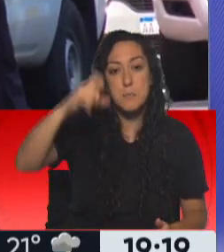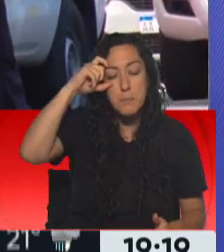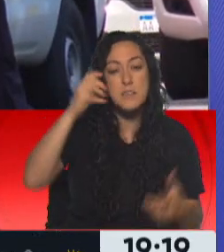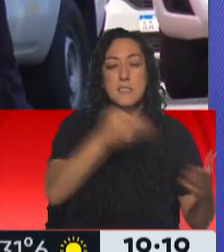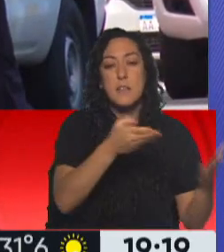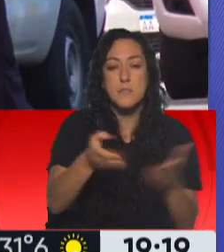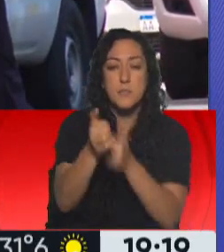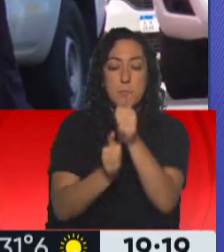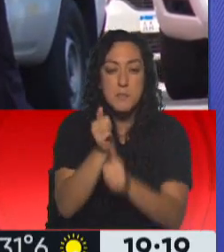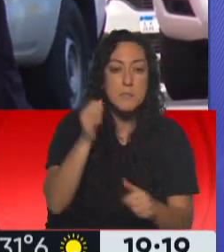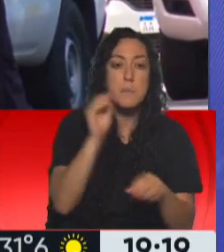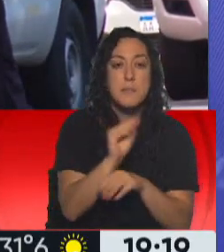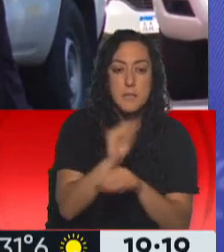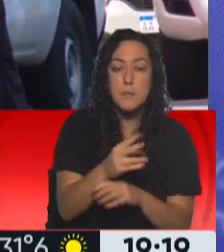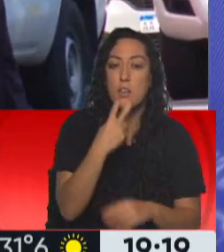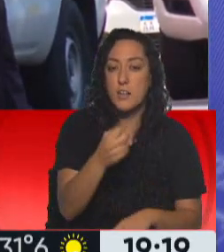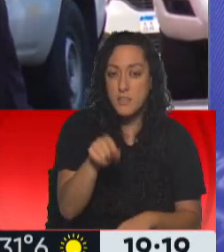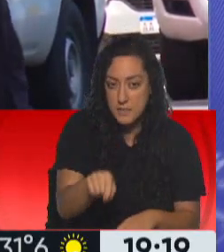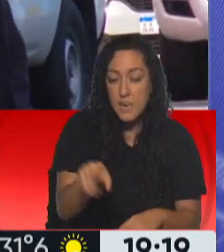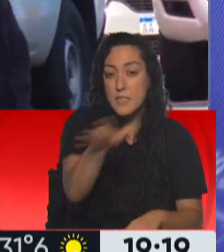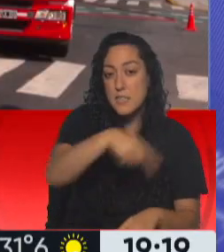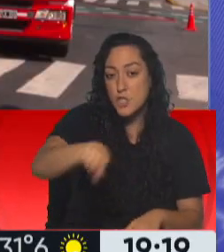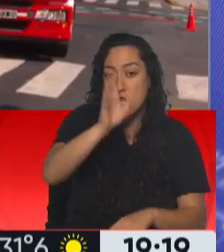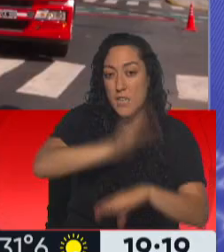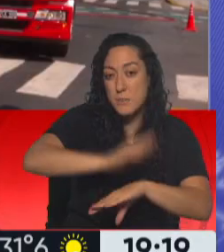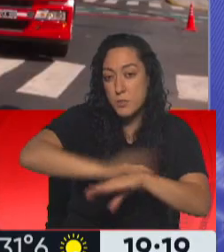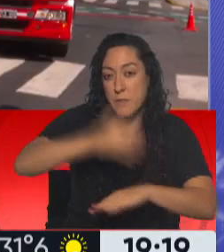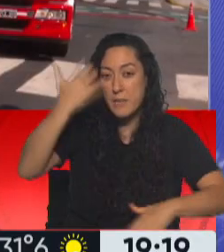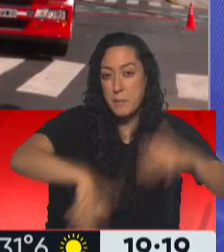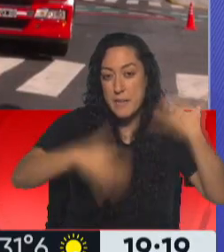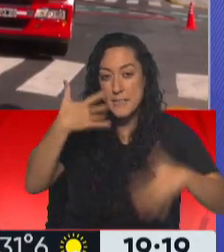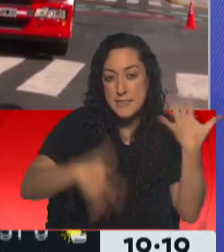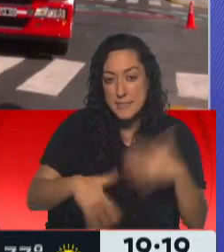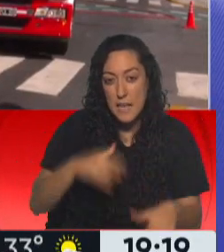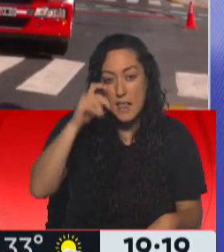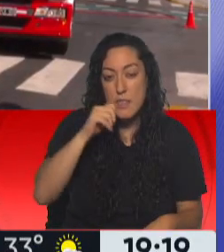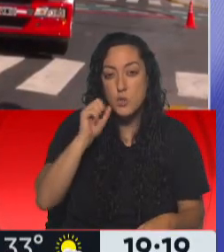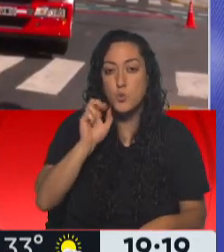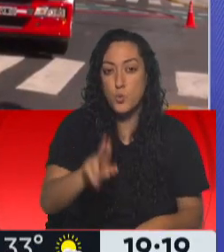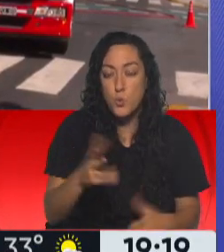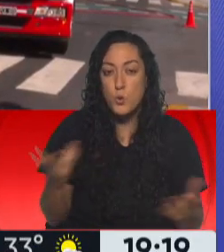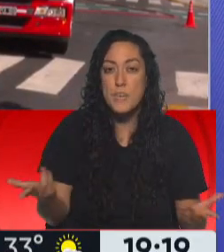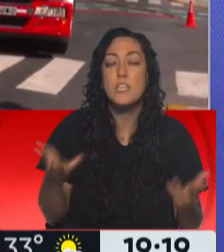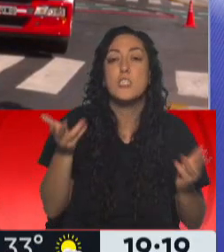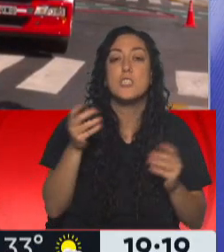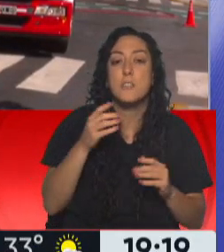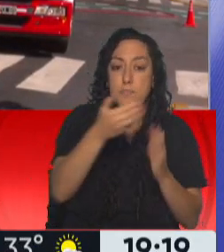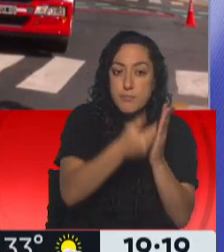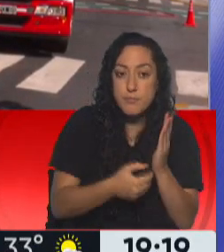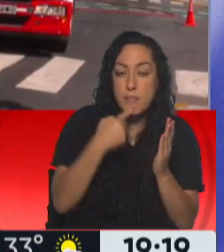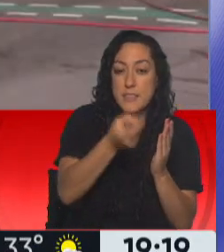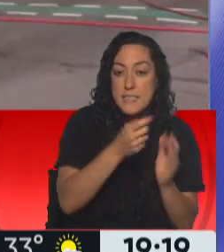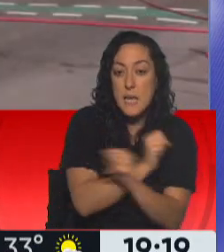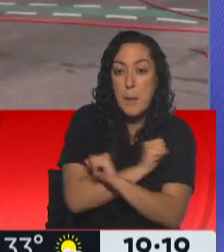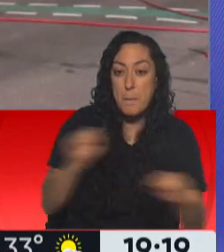Servicios y Mantenimiento Eléctrico. Es la encargada de resolver las emergencias de Edesur. Y ese comunicado dice, la explosión se